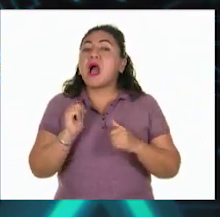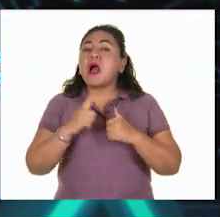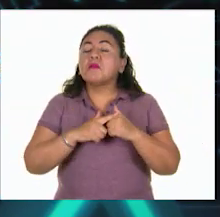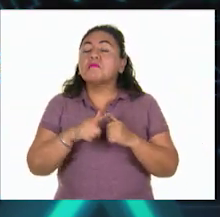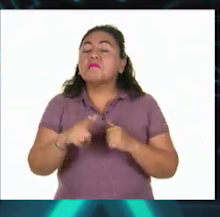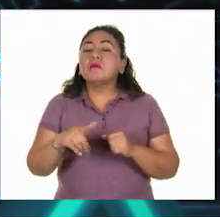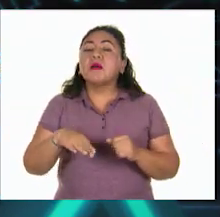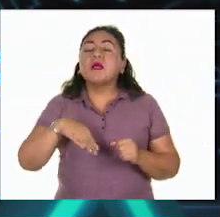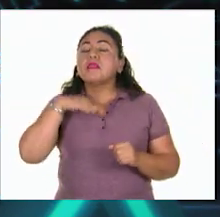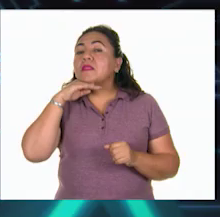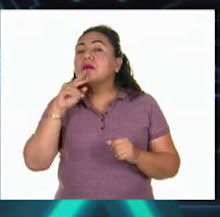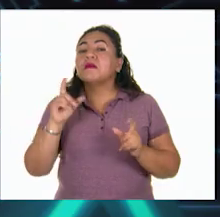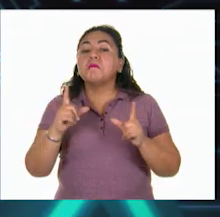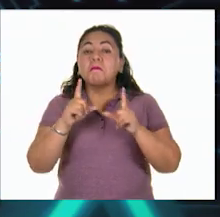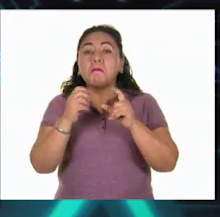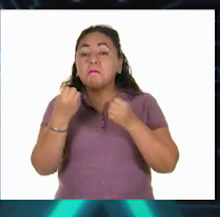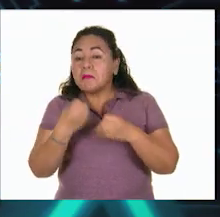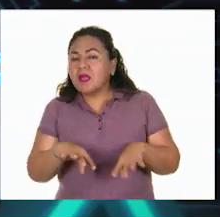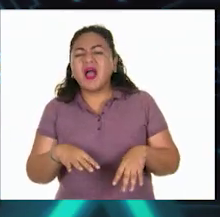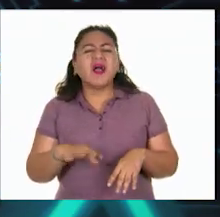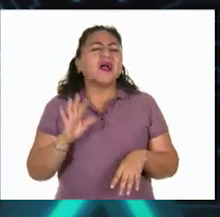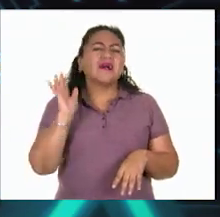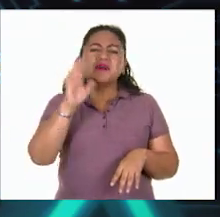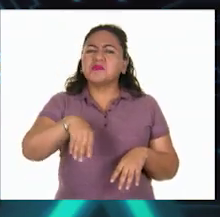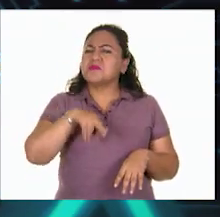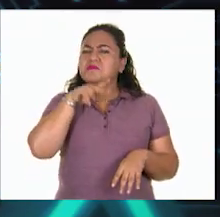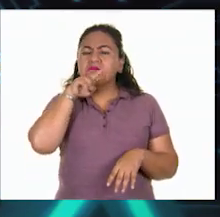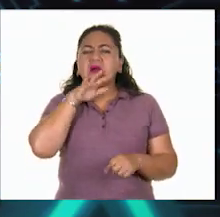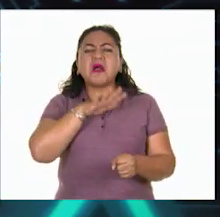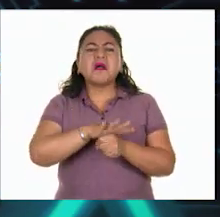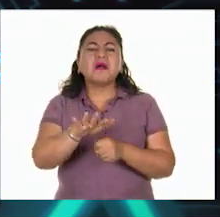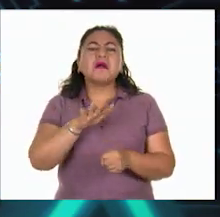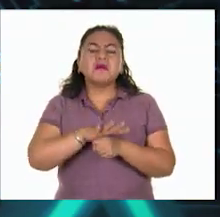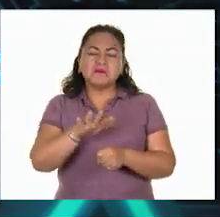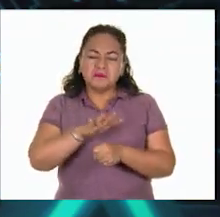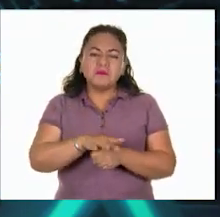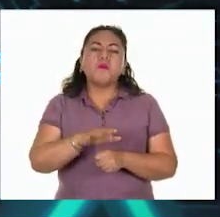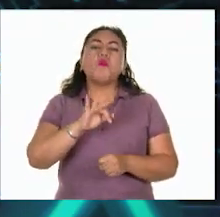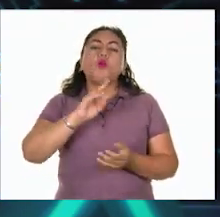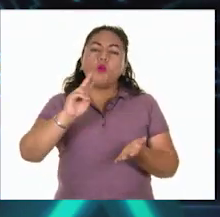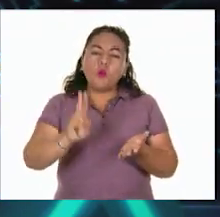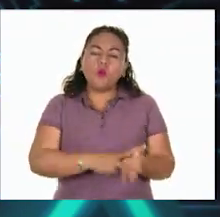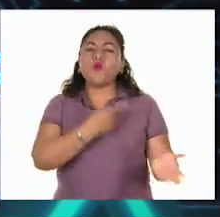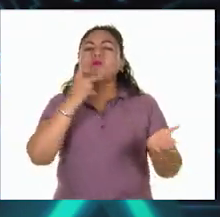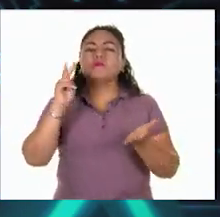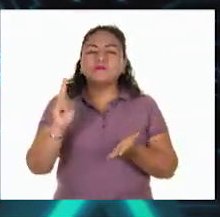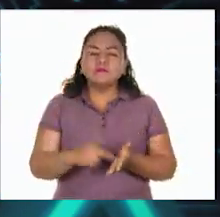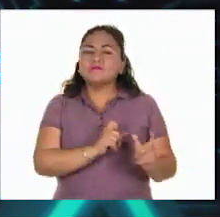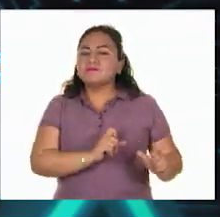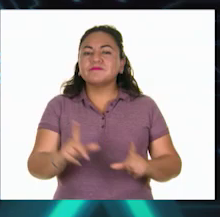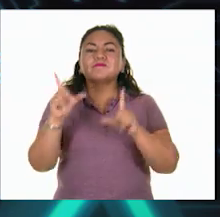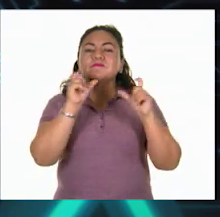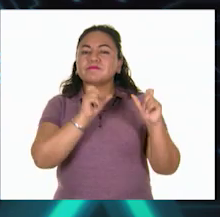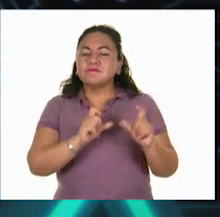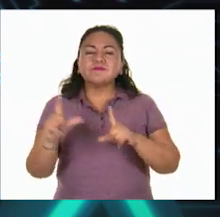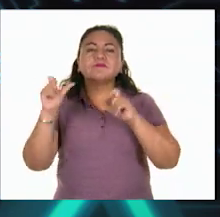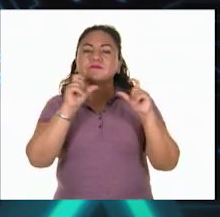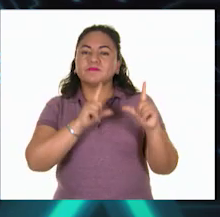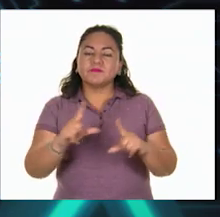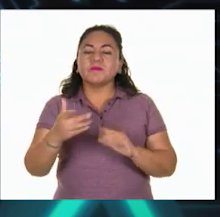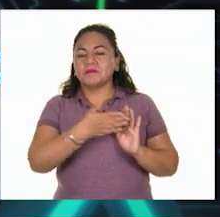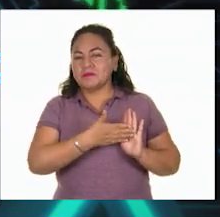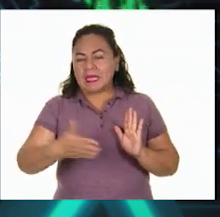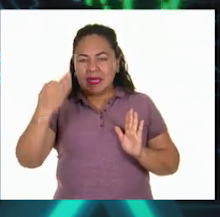alguna cápsula? No te preocupes, pues las estaremos repitiendo a lo largo de nuestro ciclo